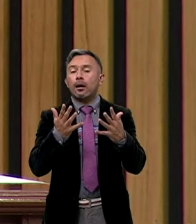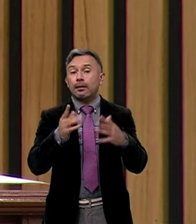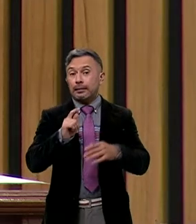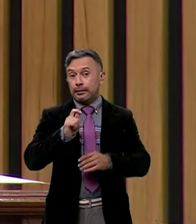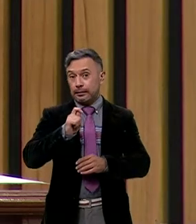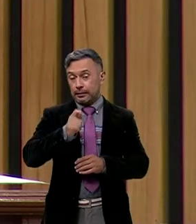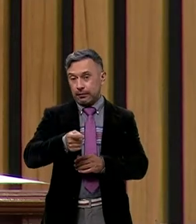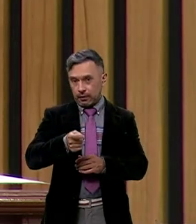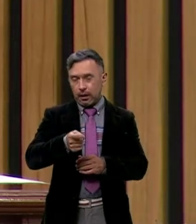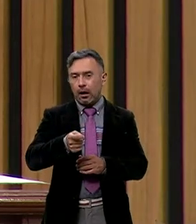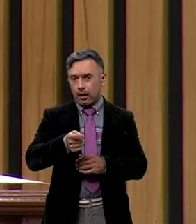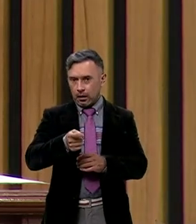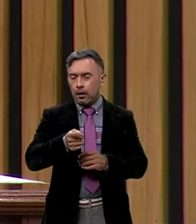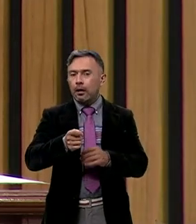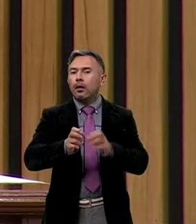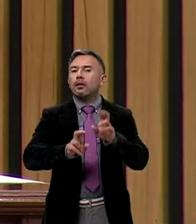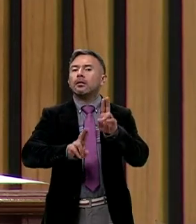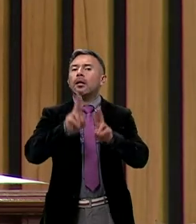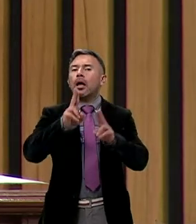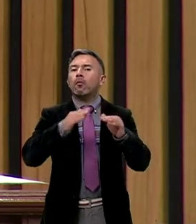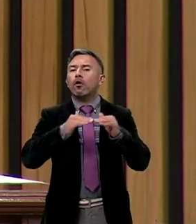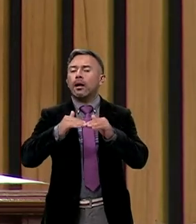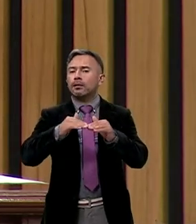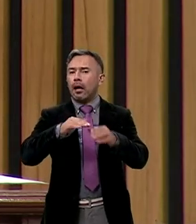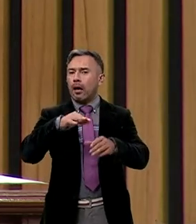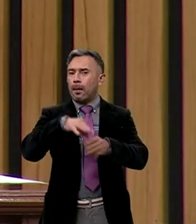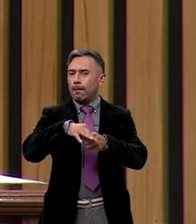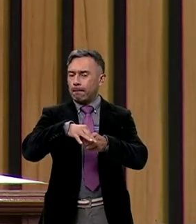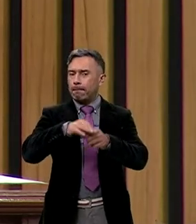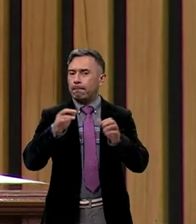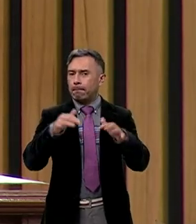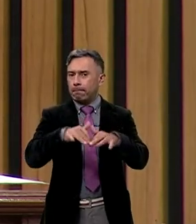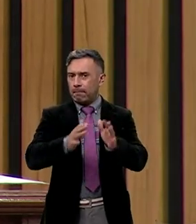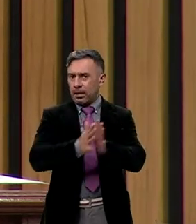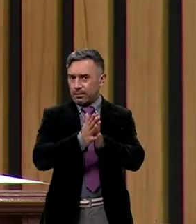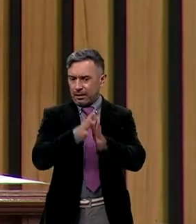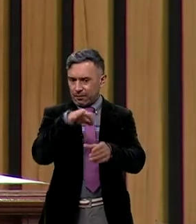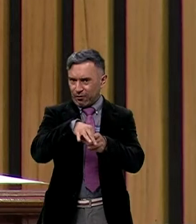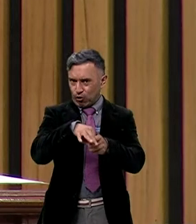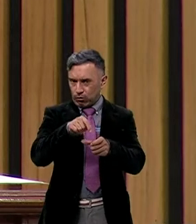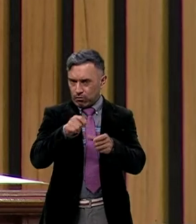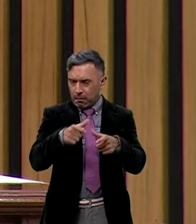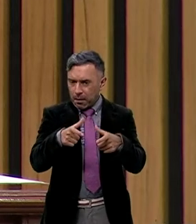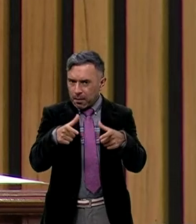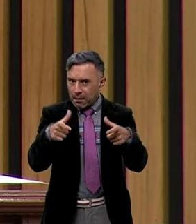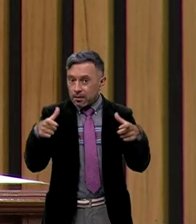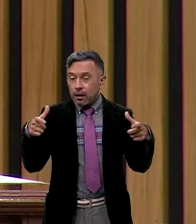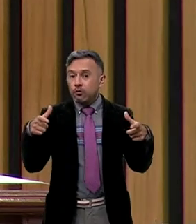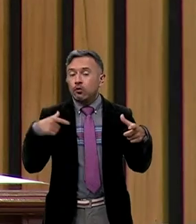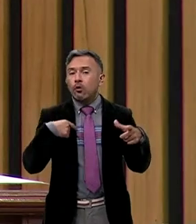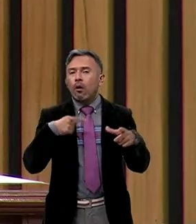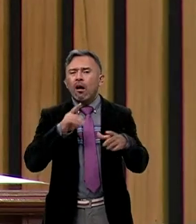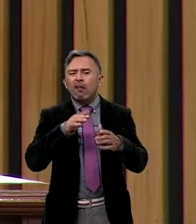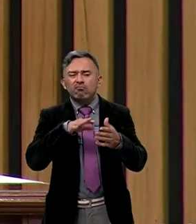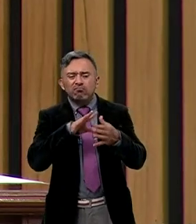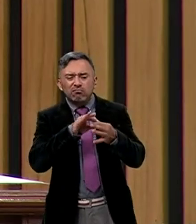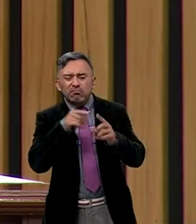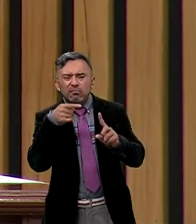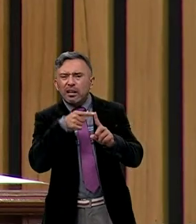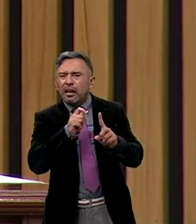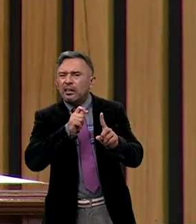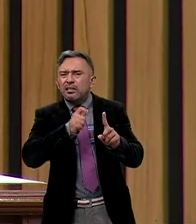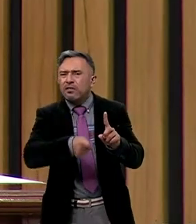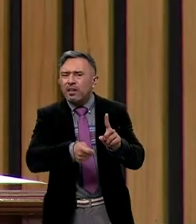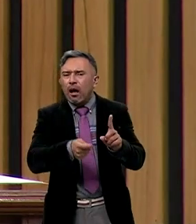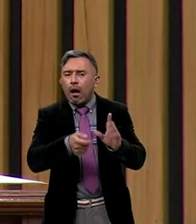de la democracia participativa no ahondaría sobre su significado sobre lo trascendente